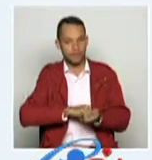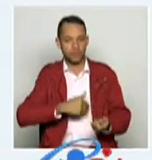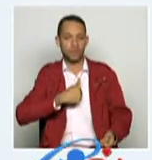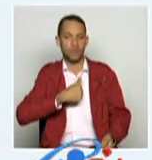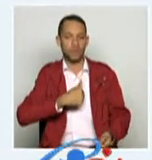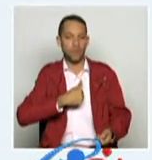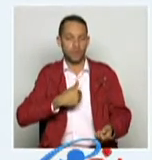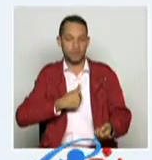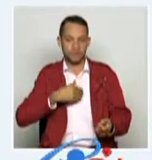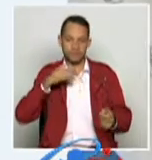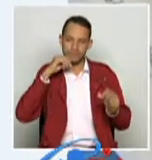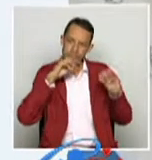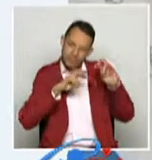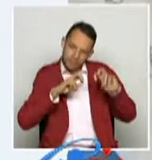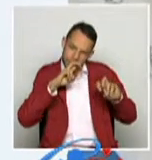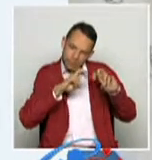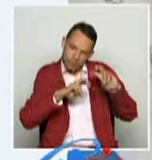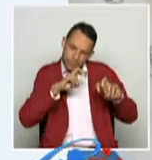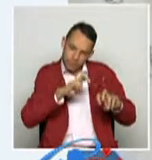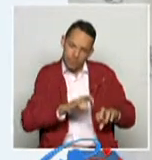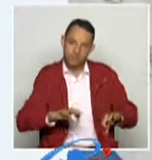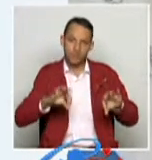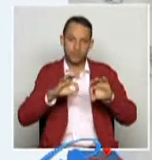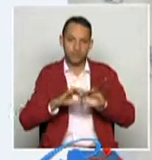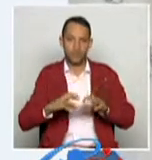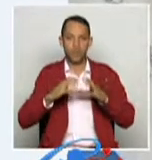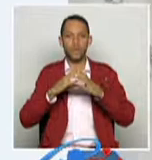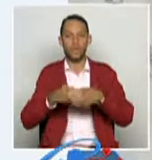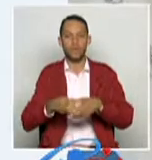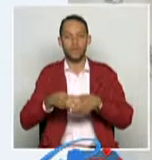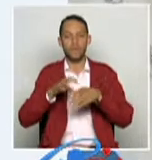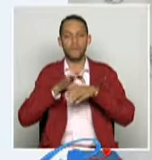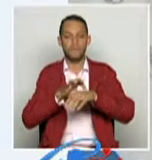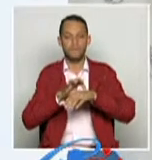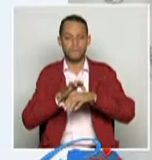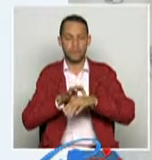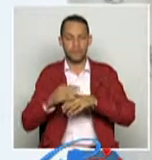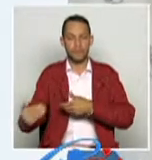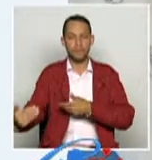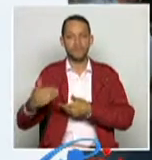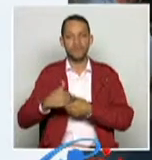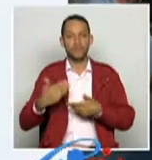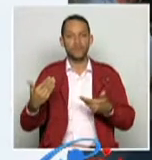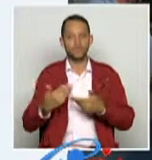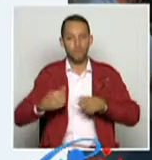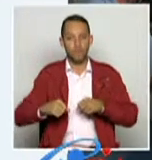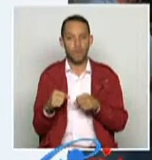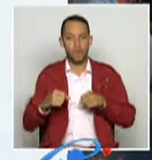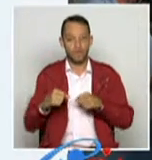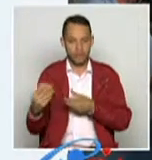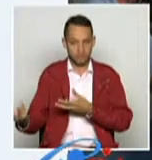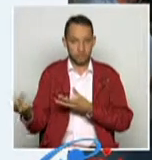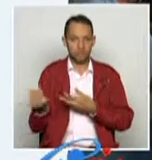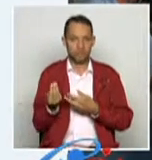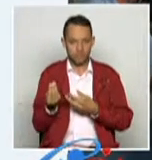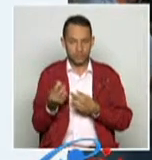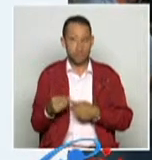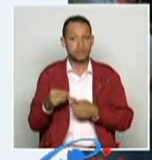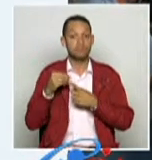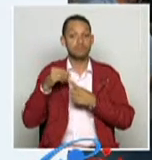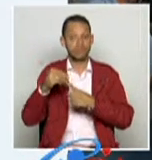en consulta de cardiología. Y es un grupo médico que viene de Bogotá con médicos pediatras, con